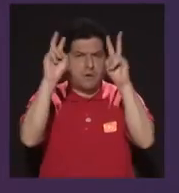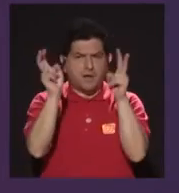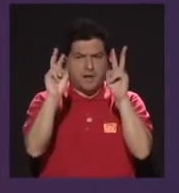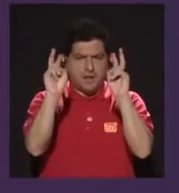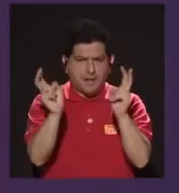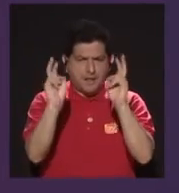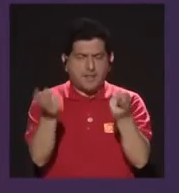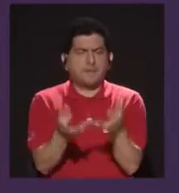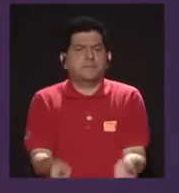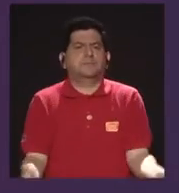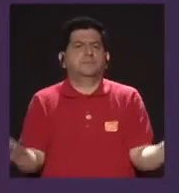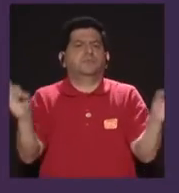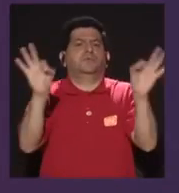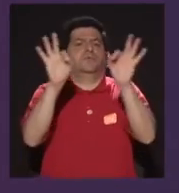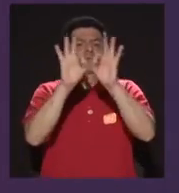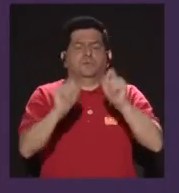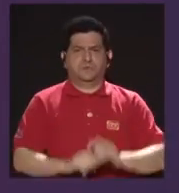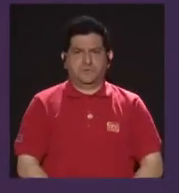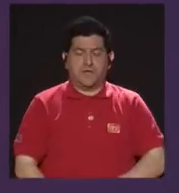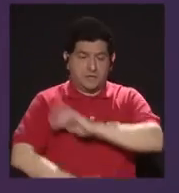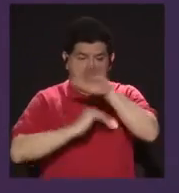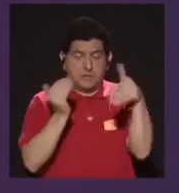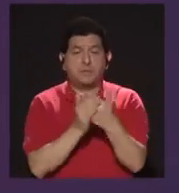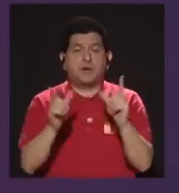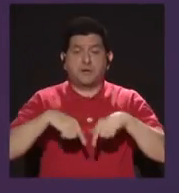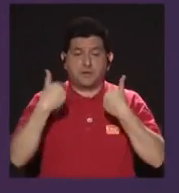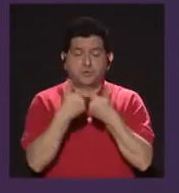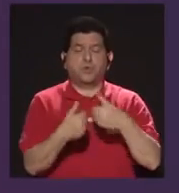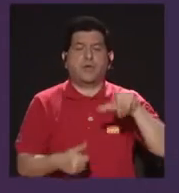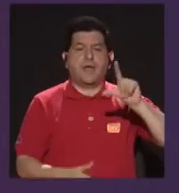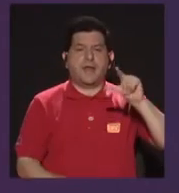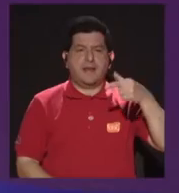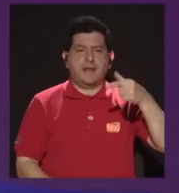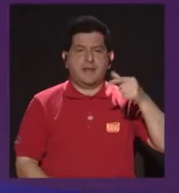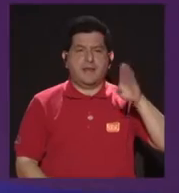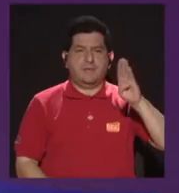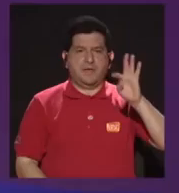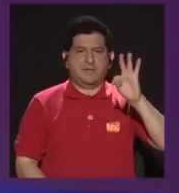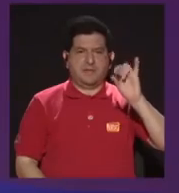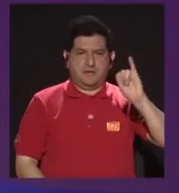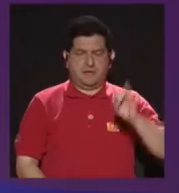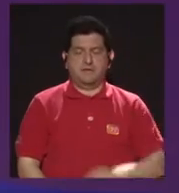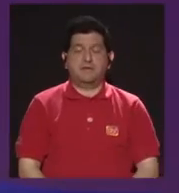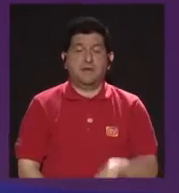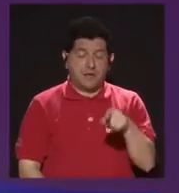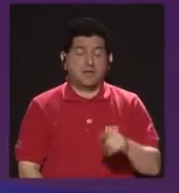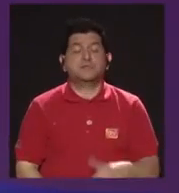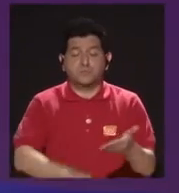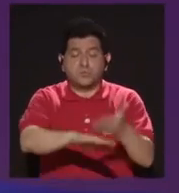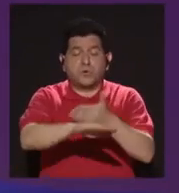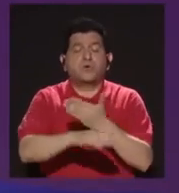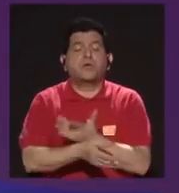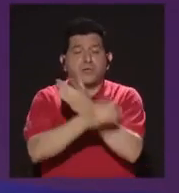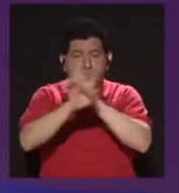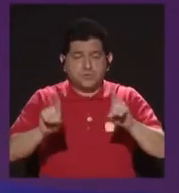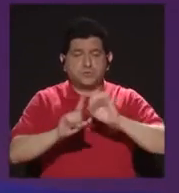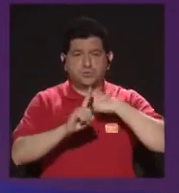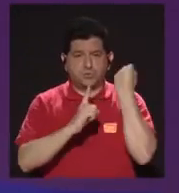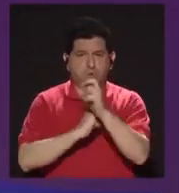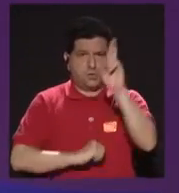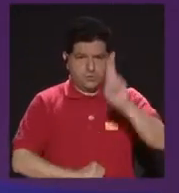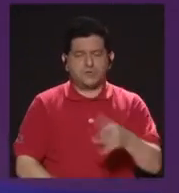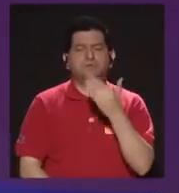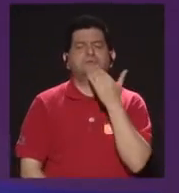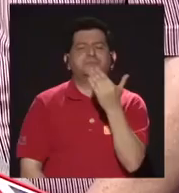tantísima importancia para todo el colectivo en este milagro es un avance para nuestra democracia para la sociedad costarricense